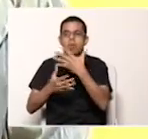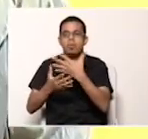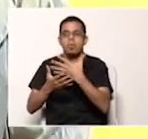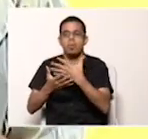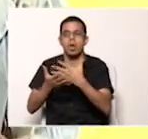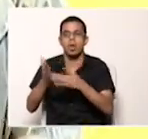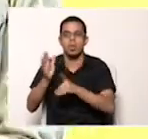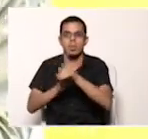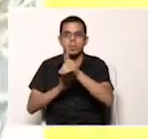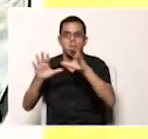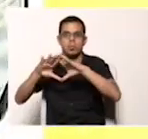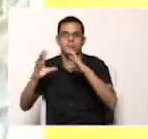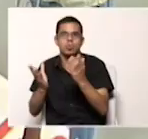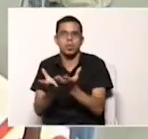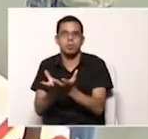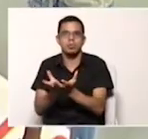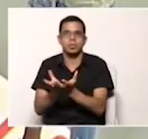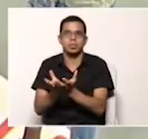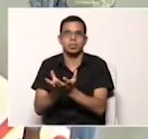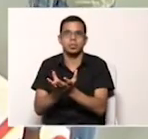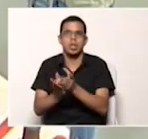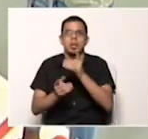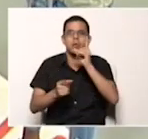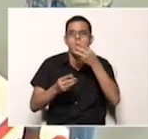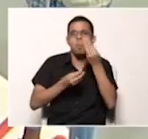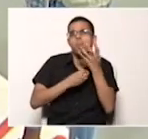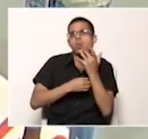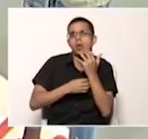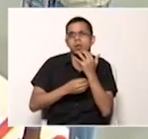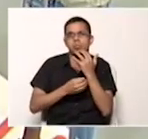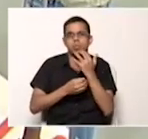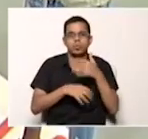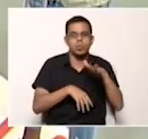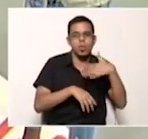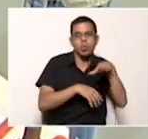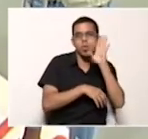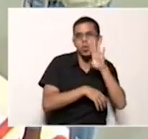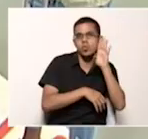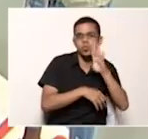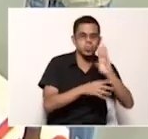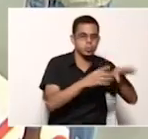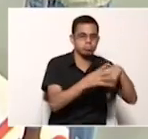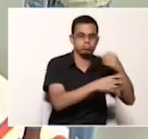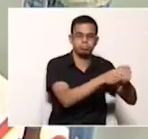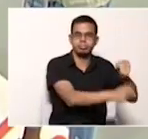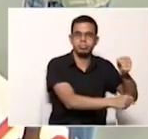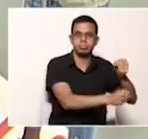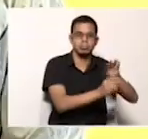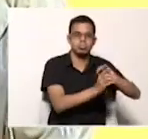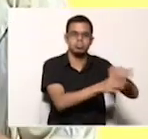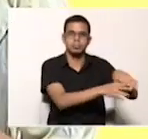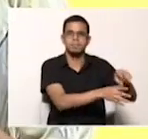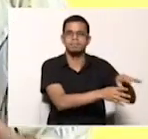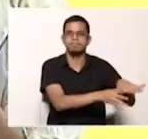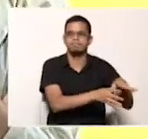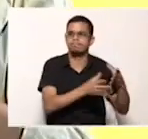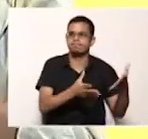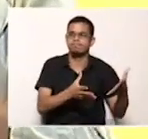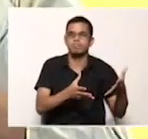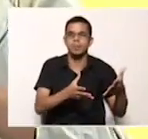accionemos, el hecho de dónde colocamos la basura, el hecho incluso de, ¿cómo te explico?,